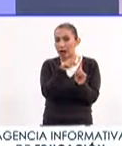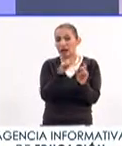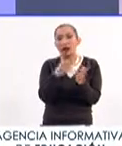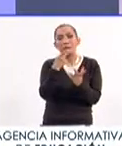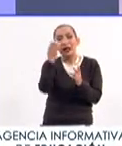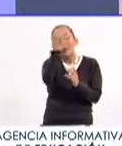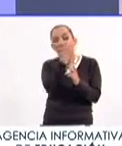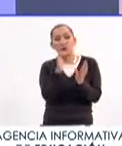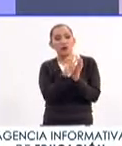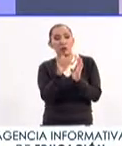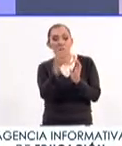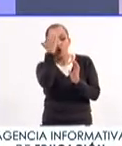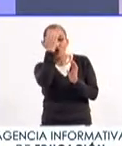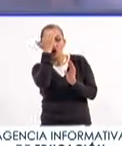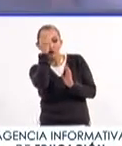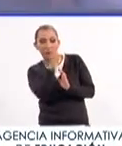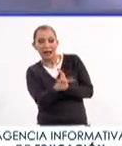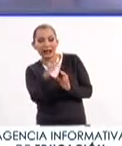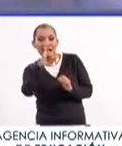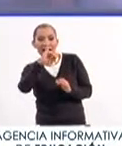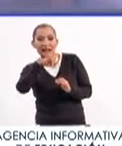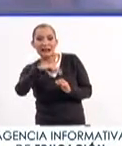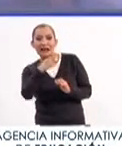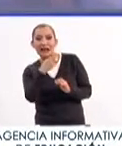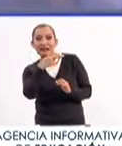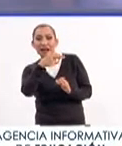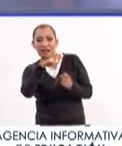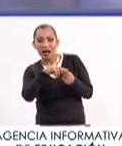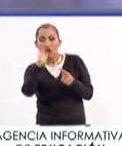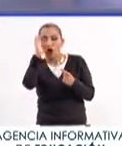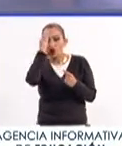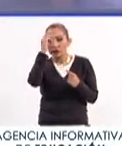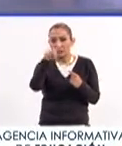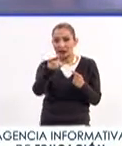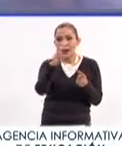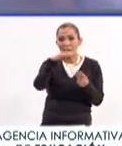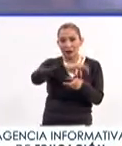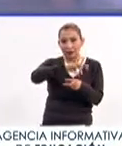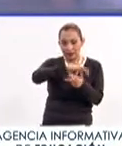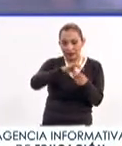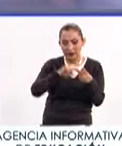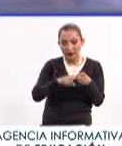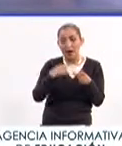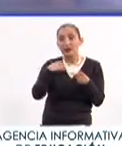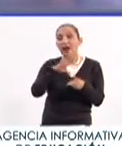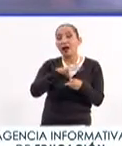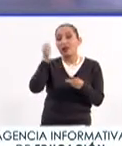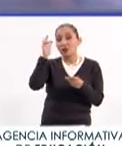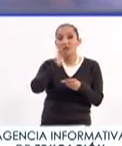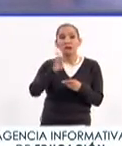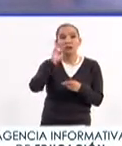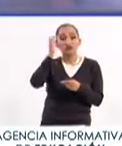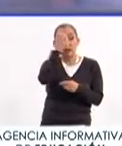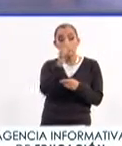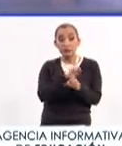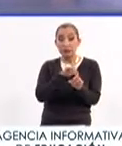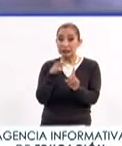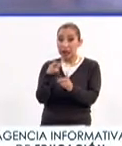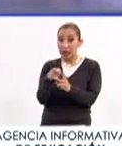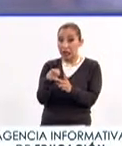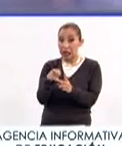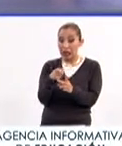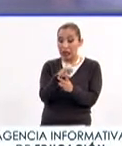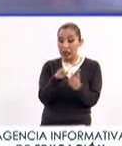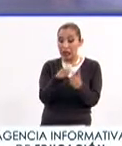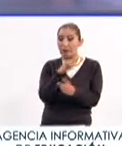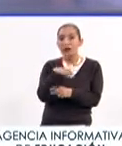tenemos que evaluar, por ejemplo, conocimientos en ingeniería, conocimientos en medicina, y existen pruebas específicas para ello.